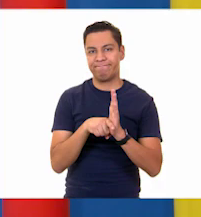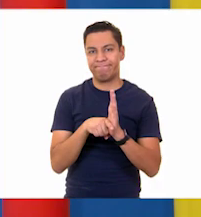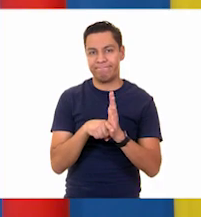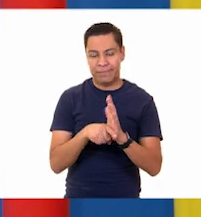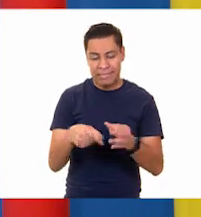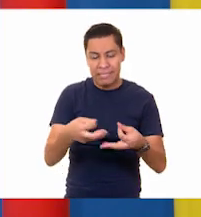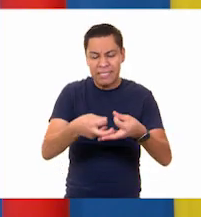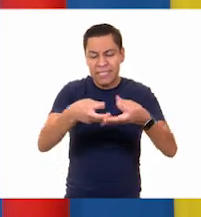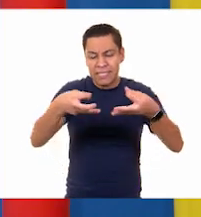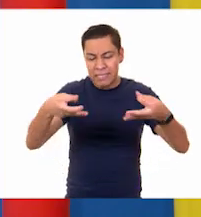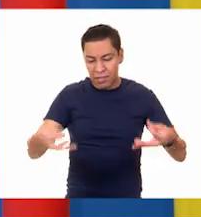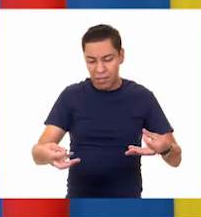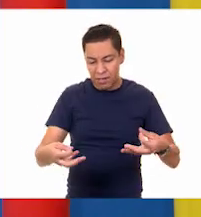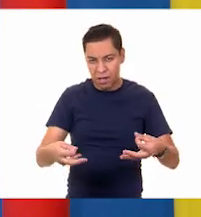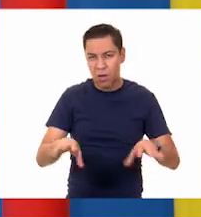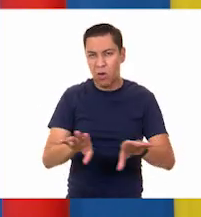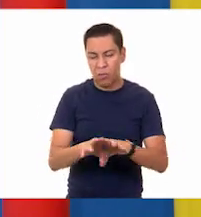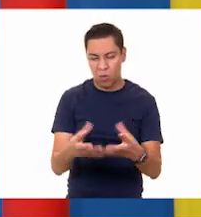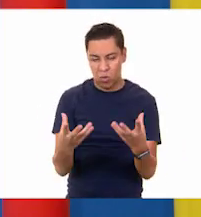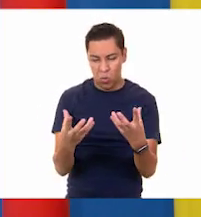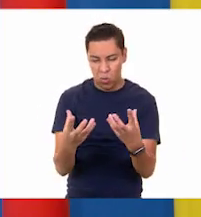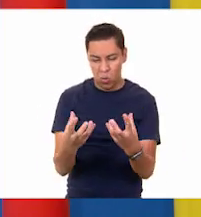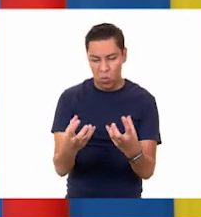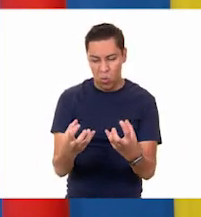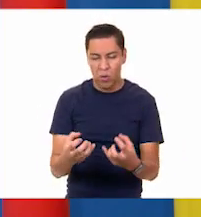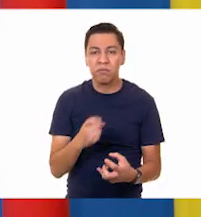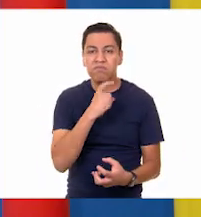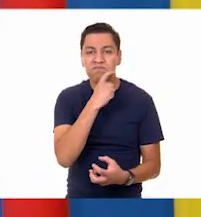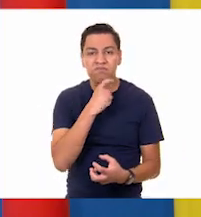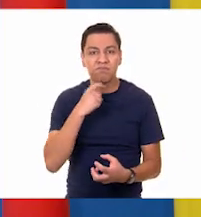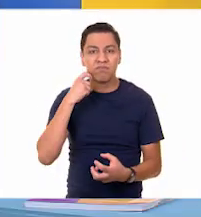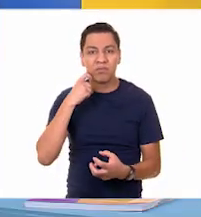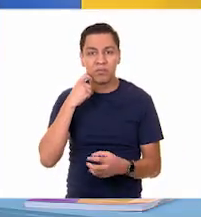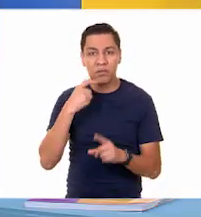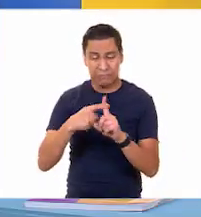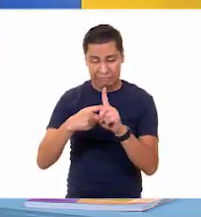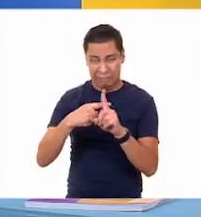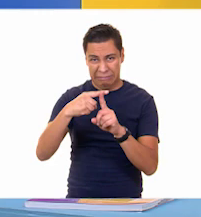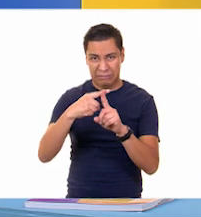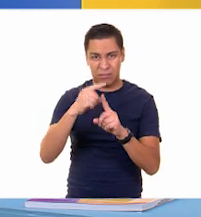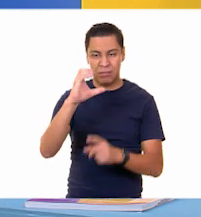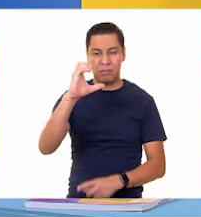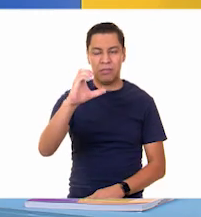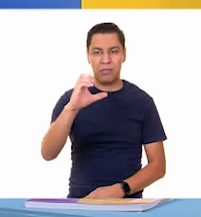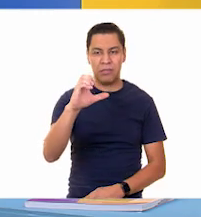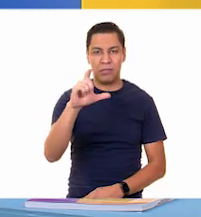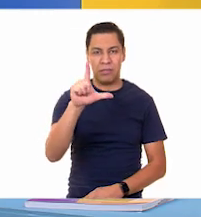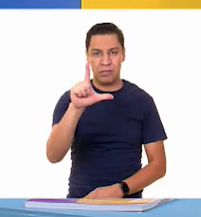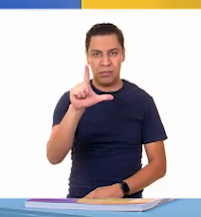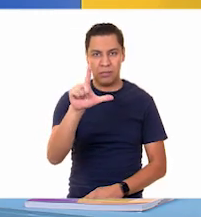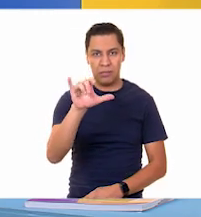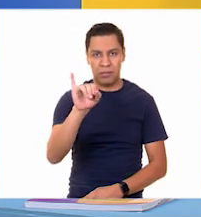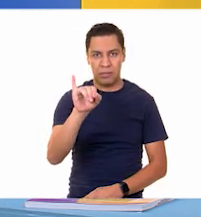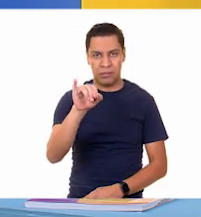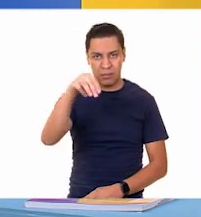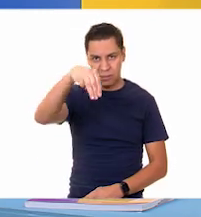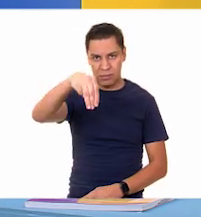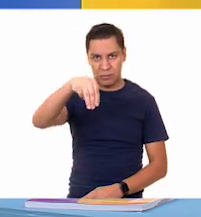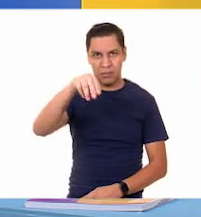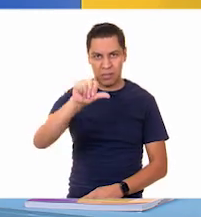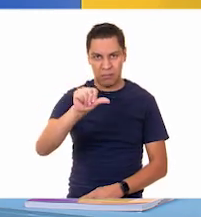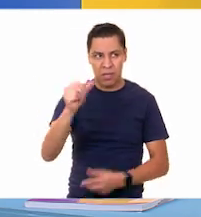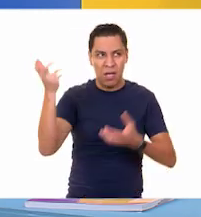del suelo, así como con la pérdida de biodiversidad y el cambio climático. Sí. Como bien dices, Jenny, estas